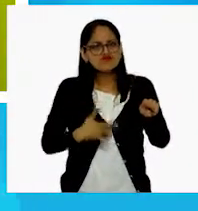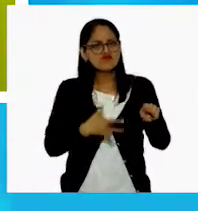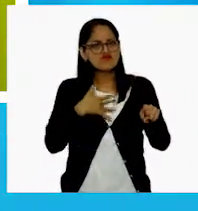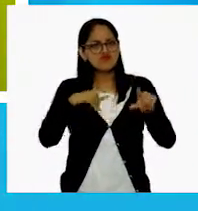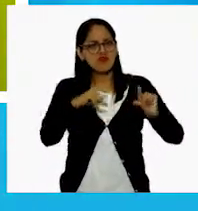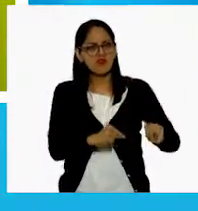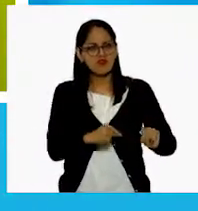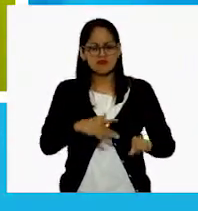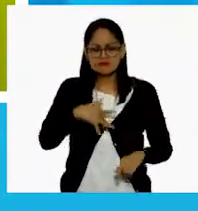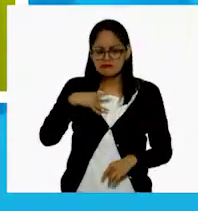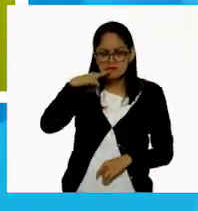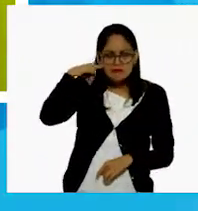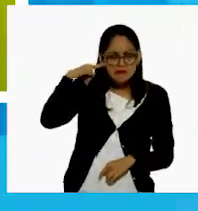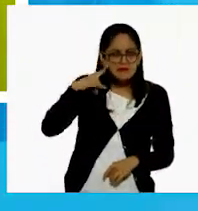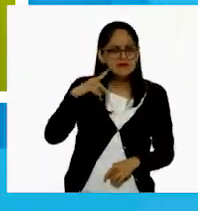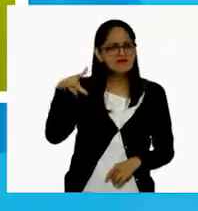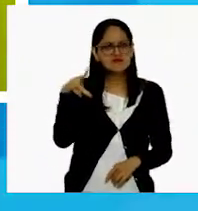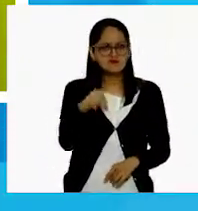sentir mal.